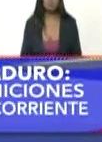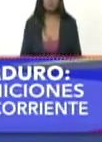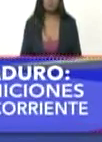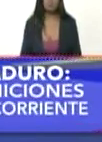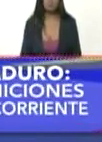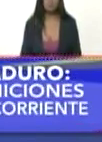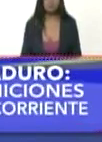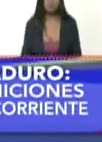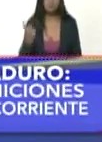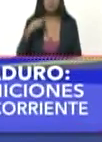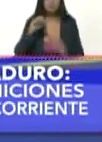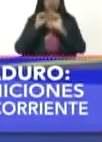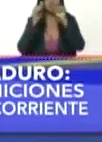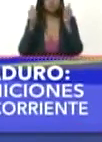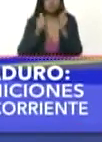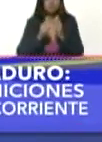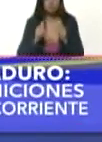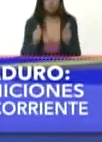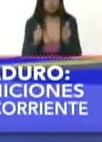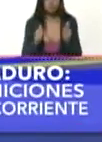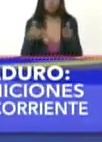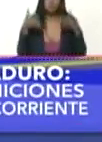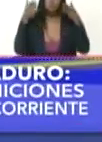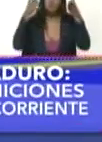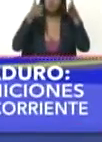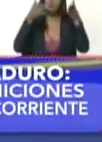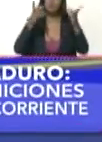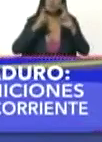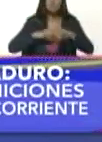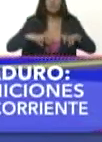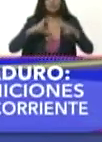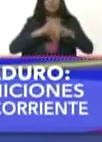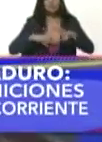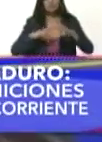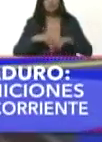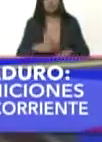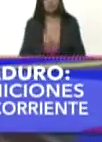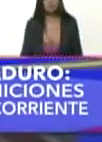sino que tiene un sistema de formación, de investigación